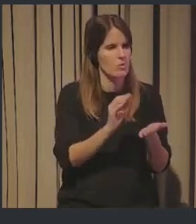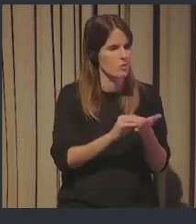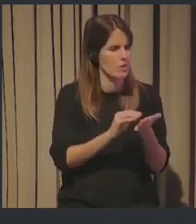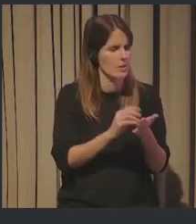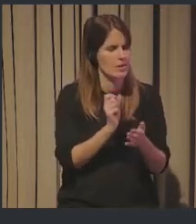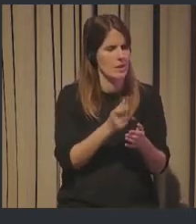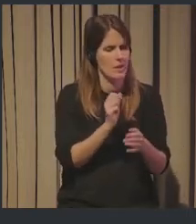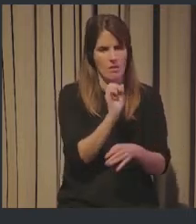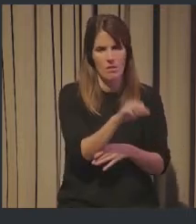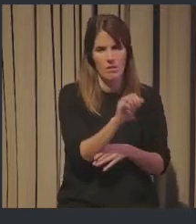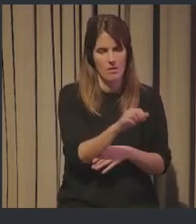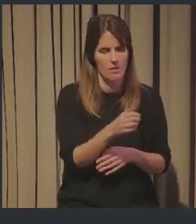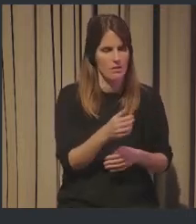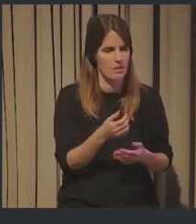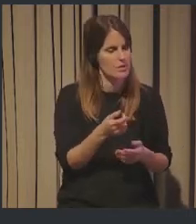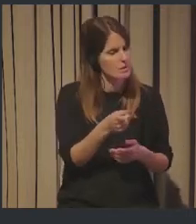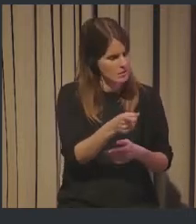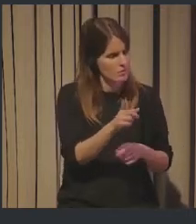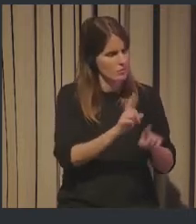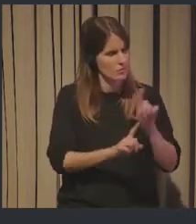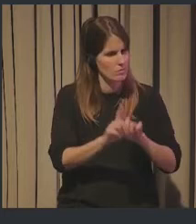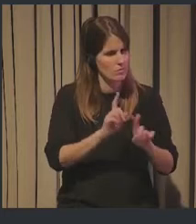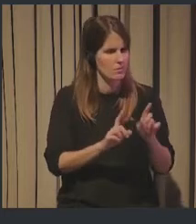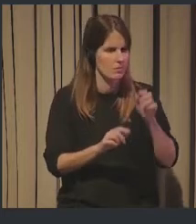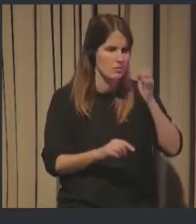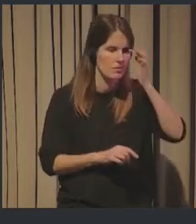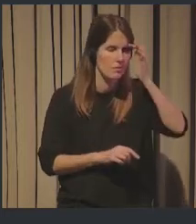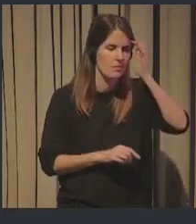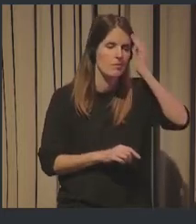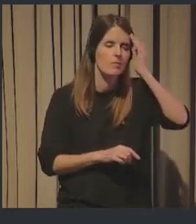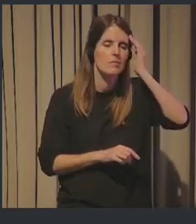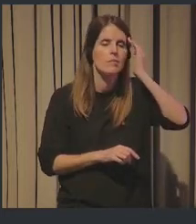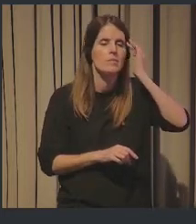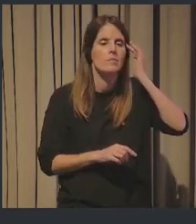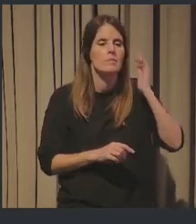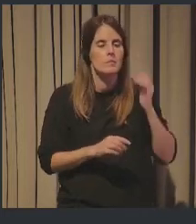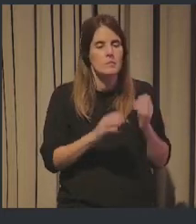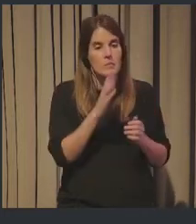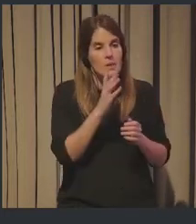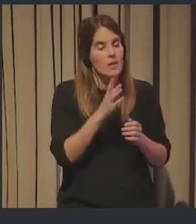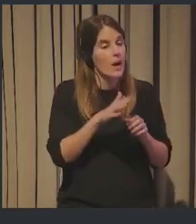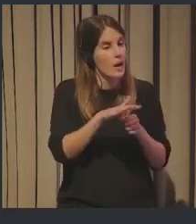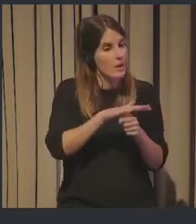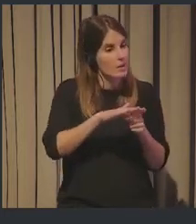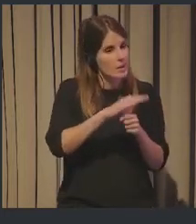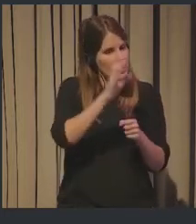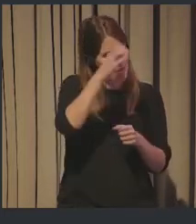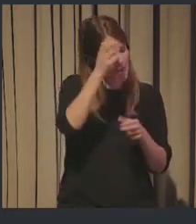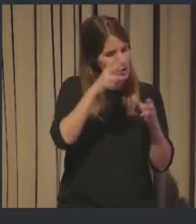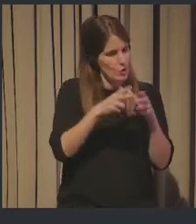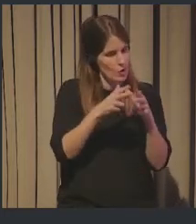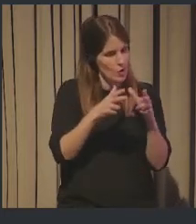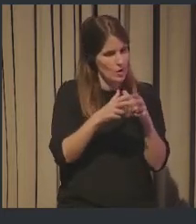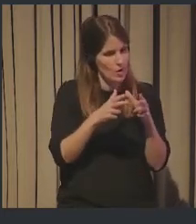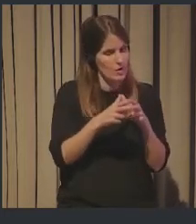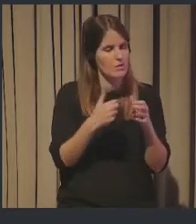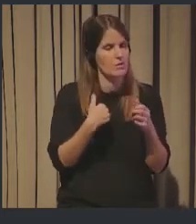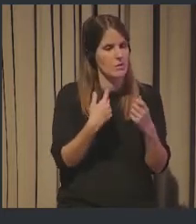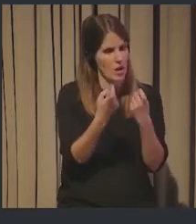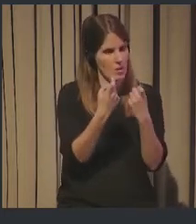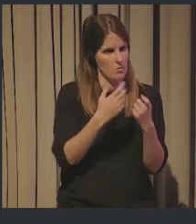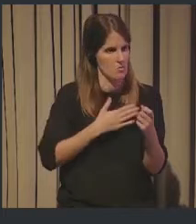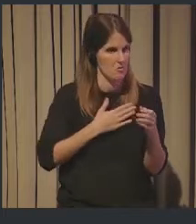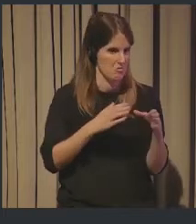problema. Así que en el campo de la sociología enseñaba en una población